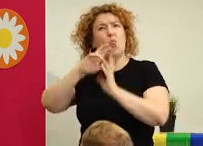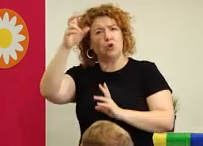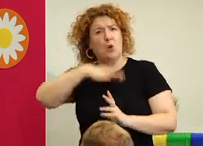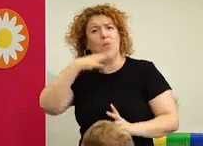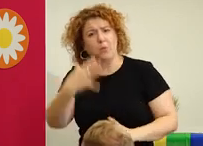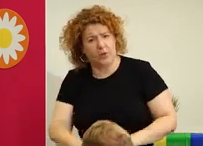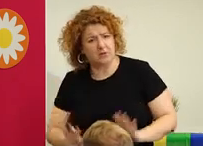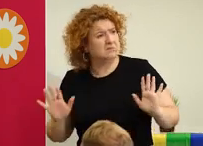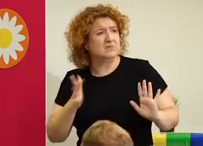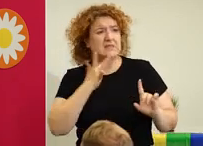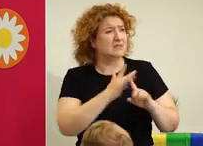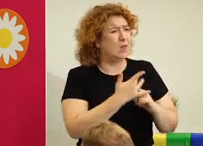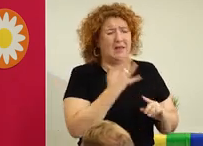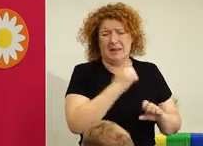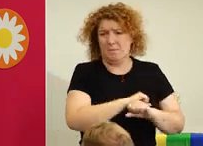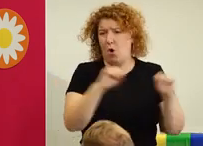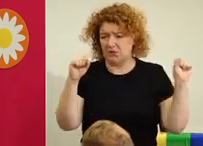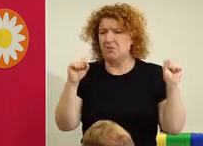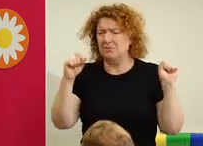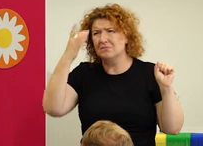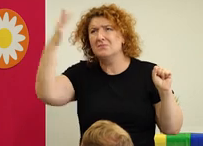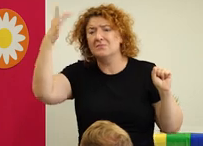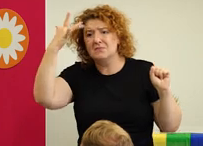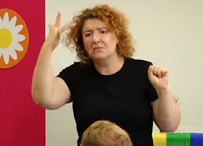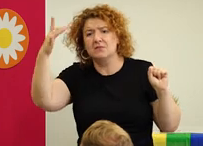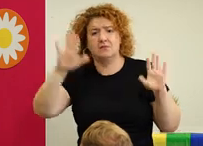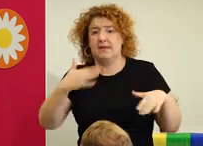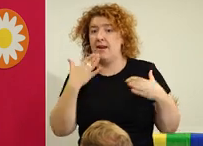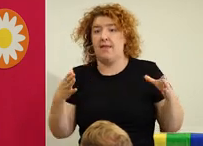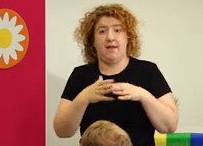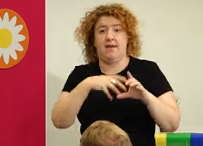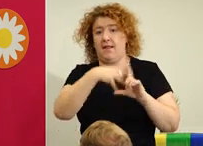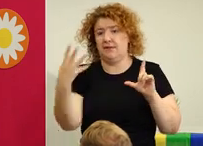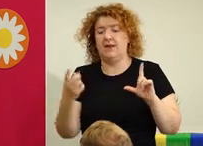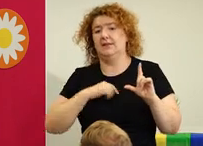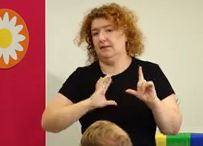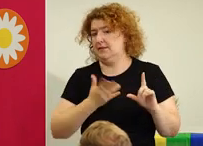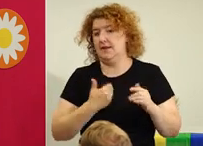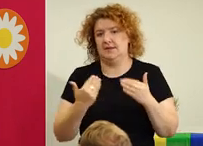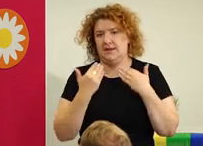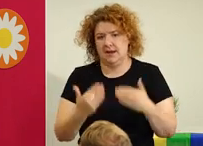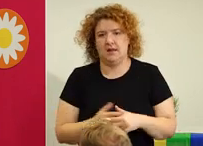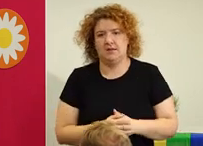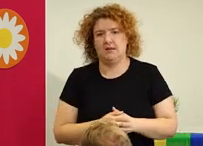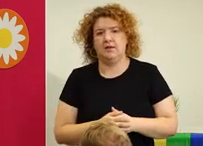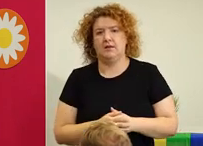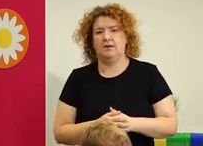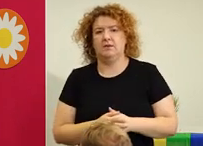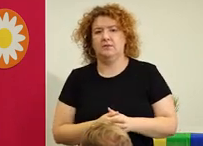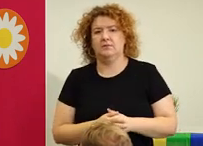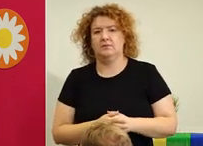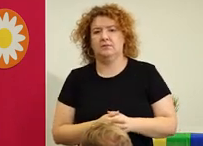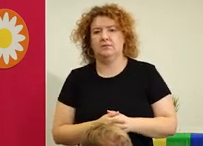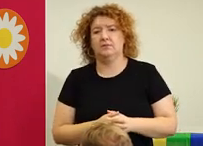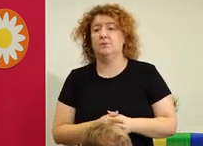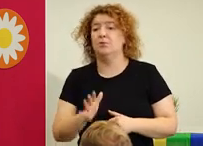posible, incluso cuando las cosas parecen imposibles, esas son las personas LGTBI y las personas trans. Y por eso, no solamente